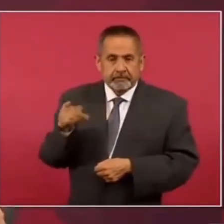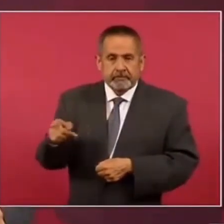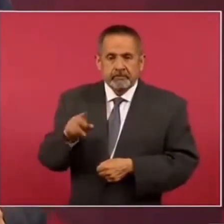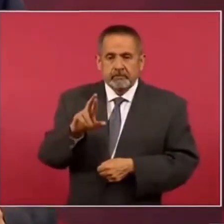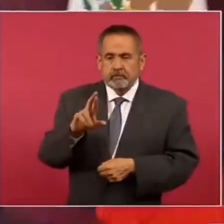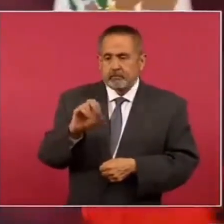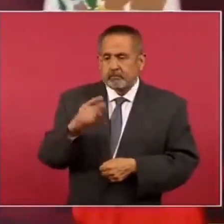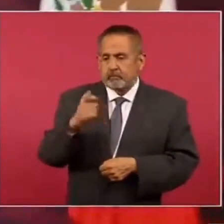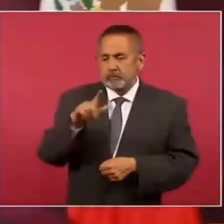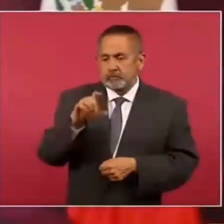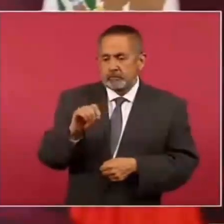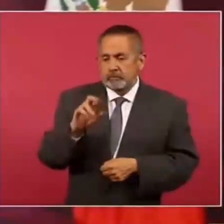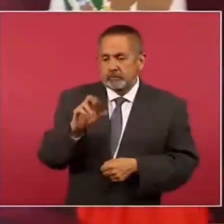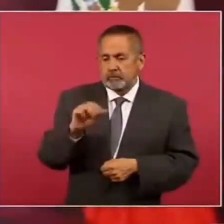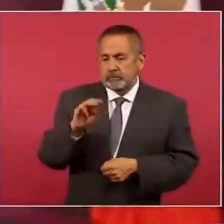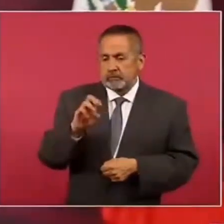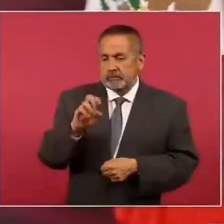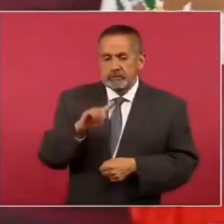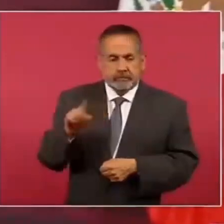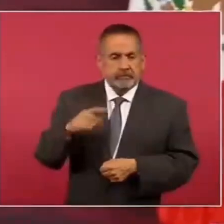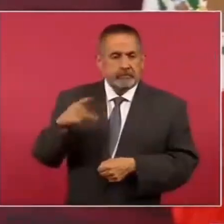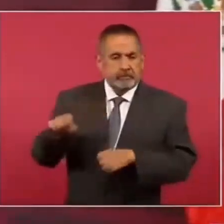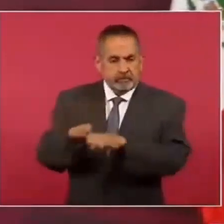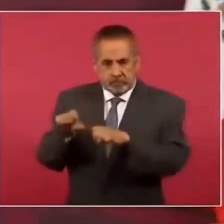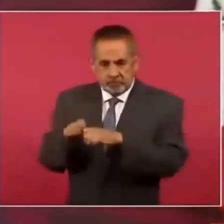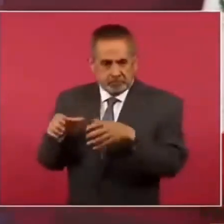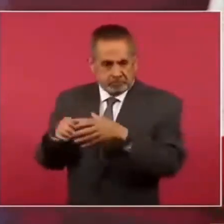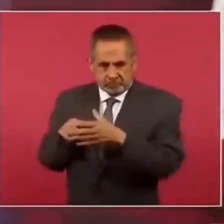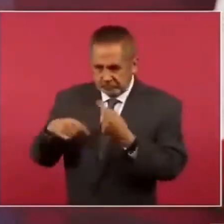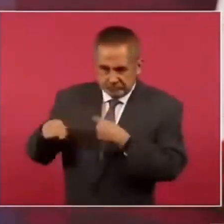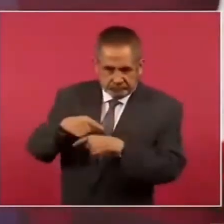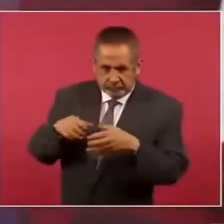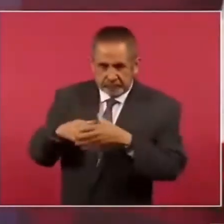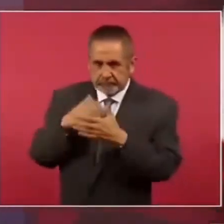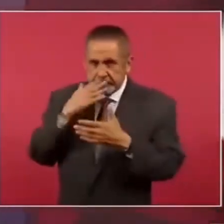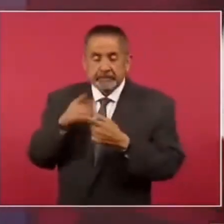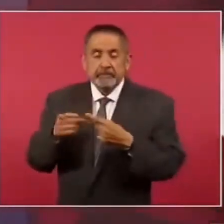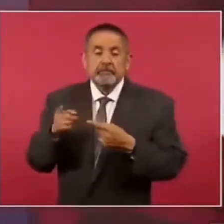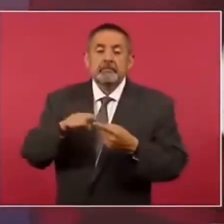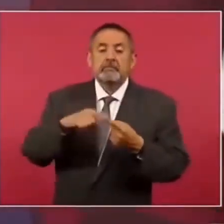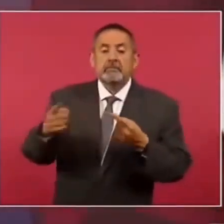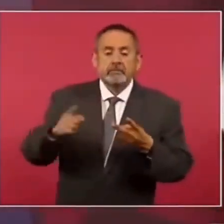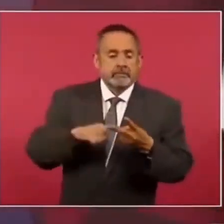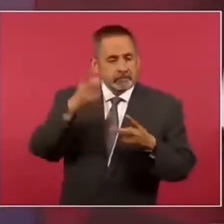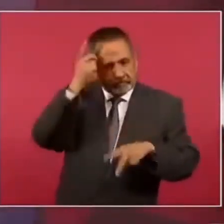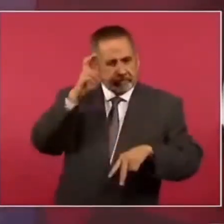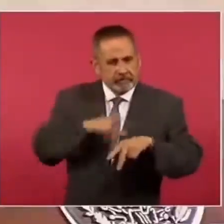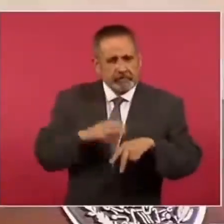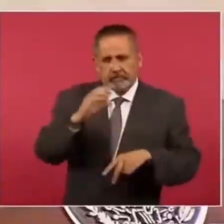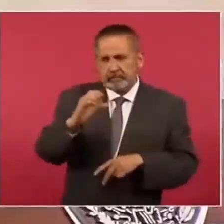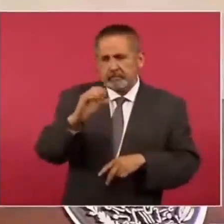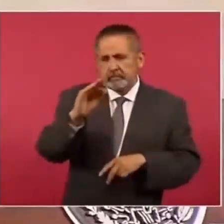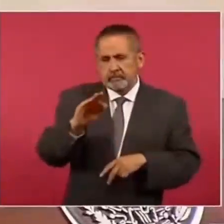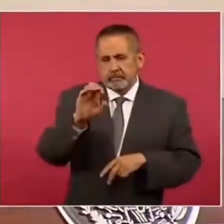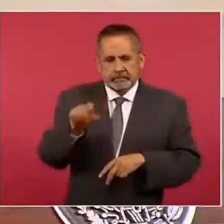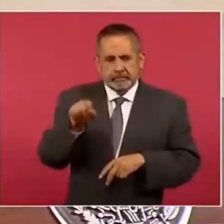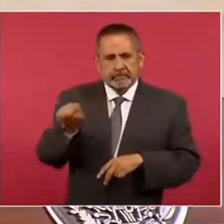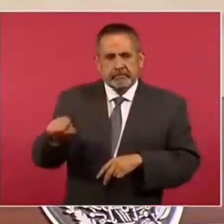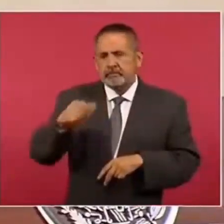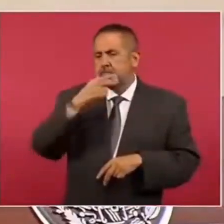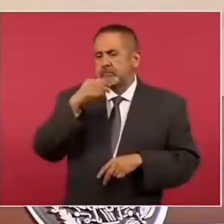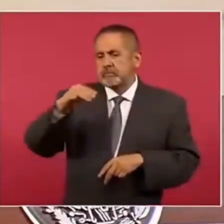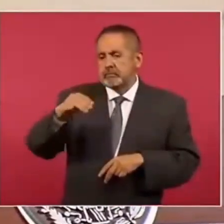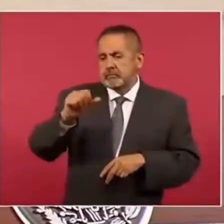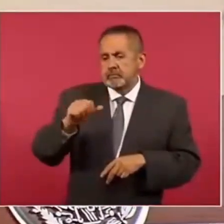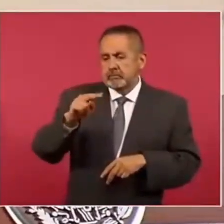Rogelio Ramírez de la O, a su equipo, desde luego al director de la Comisión Federal de Electricidad, Manuel